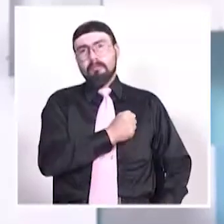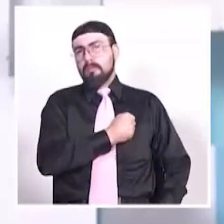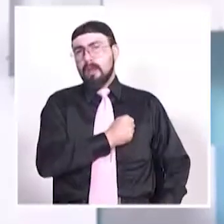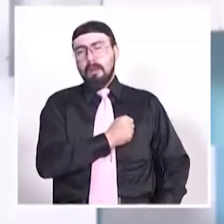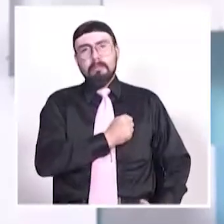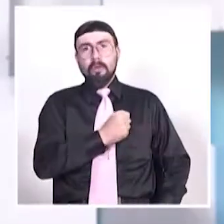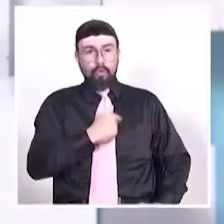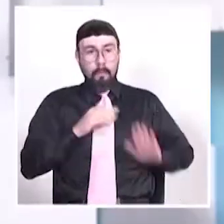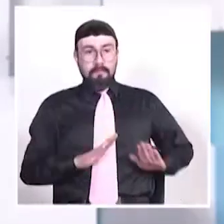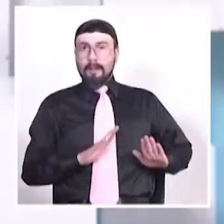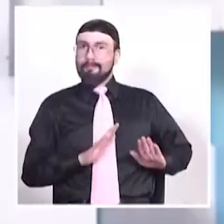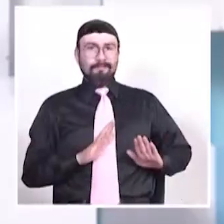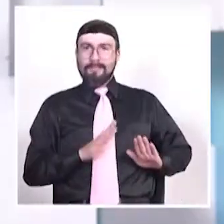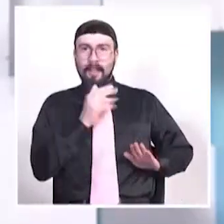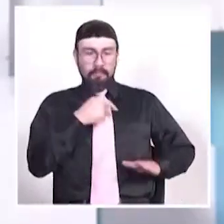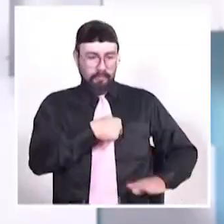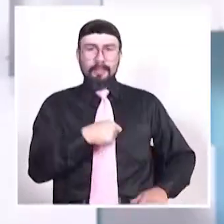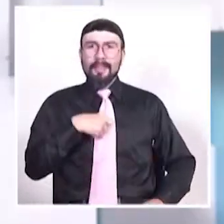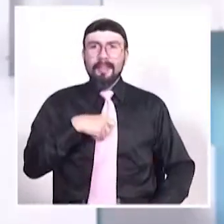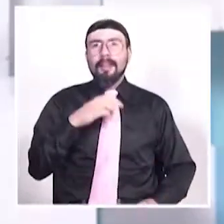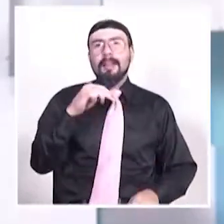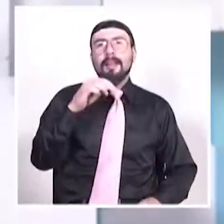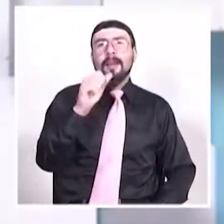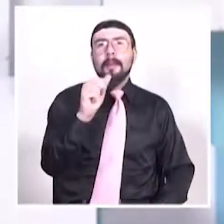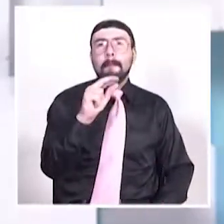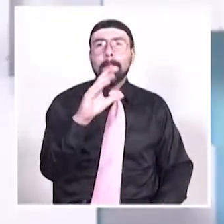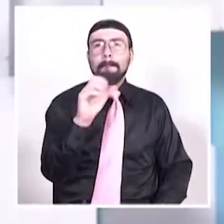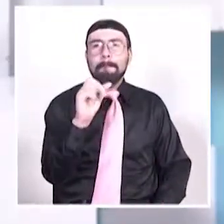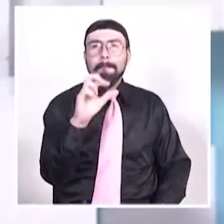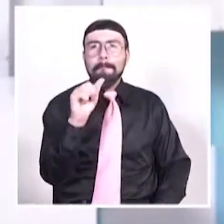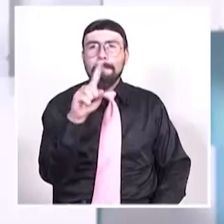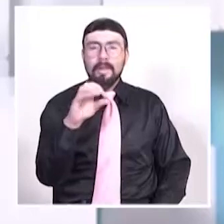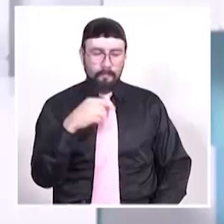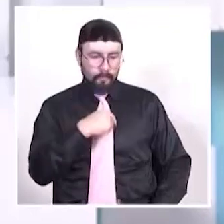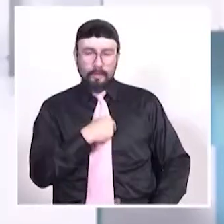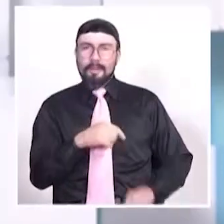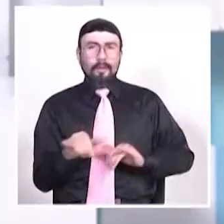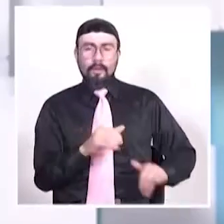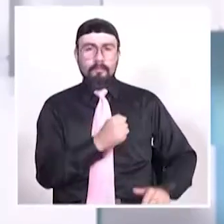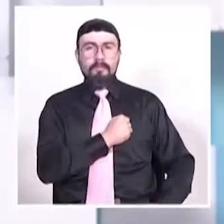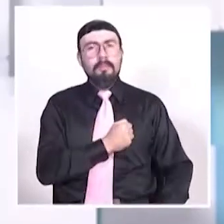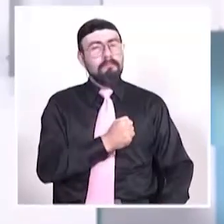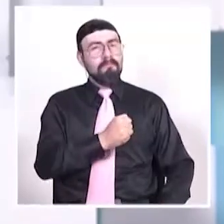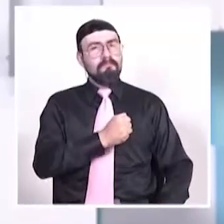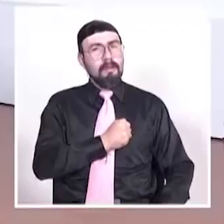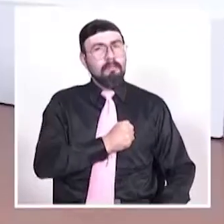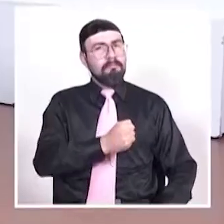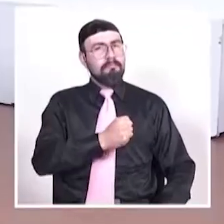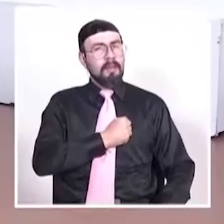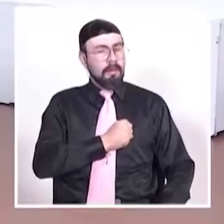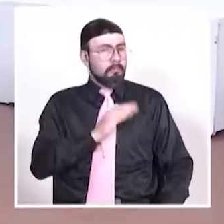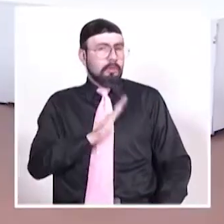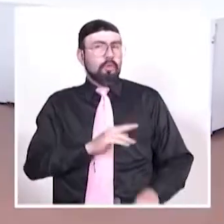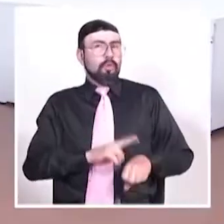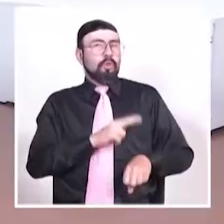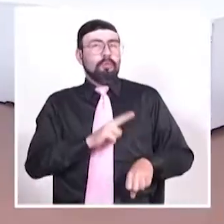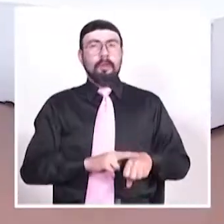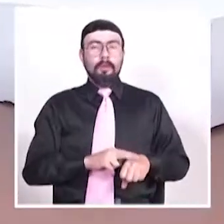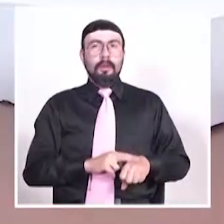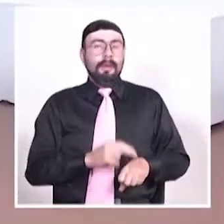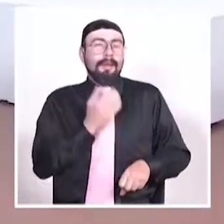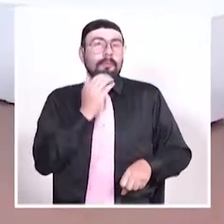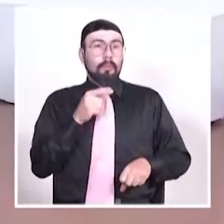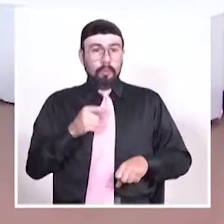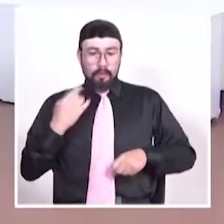un marcapaso que es el que le genera esos movimientos, y si ese automatismo también en algún momento, porque no le llega